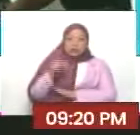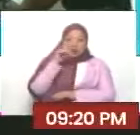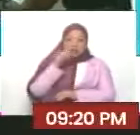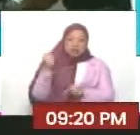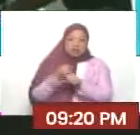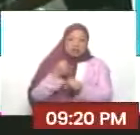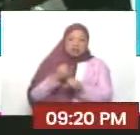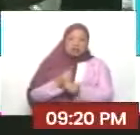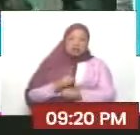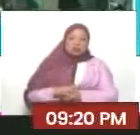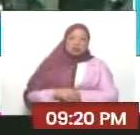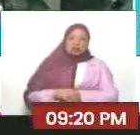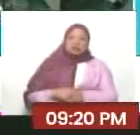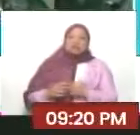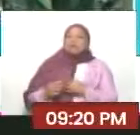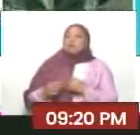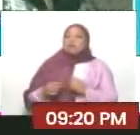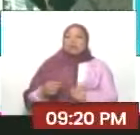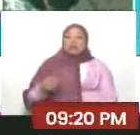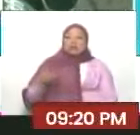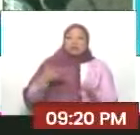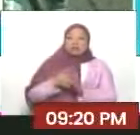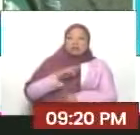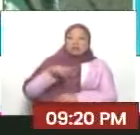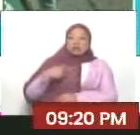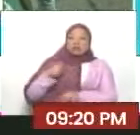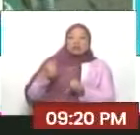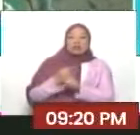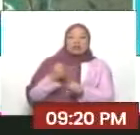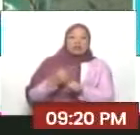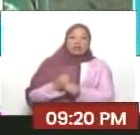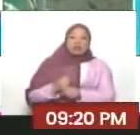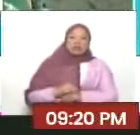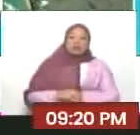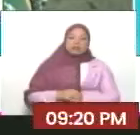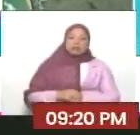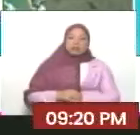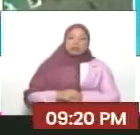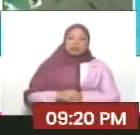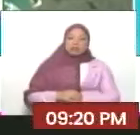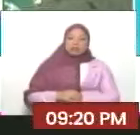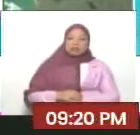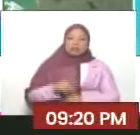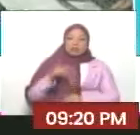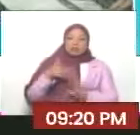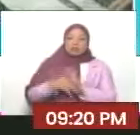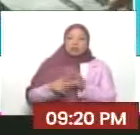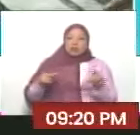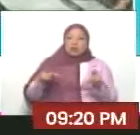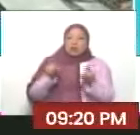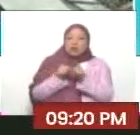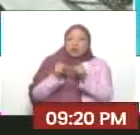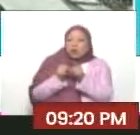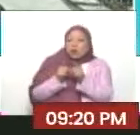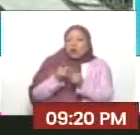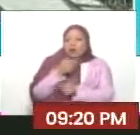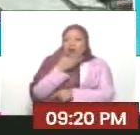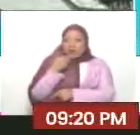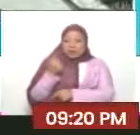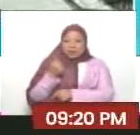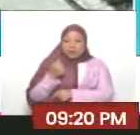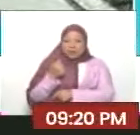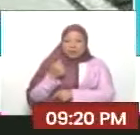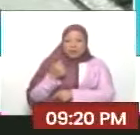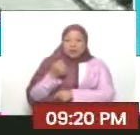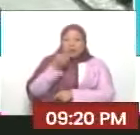Más de un año pasó. Sí. A mí me llegó un cuartico de tequeño ya. Sí. Nosotros mandamos